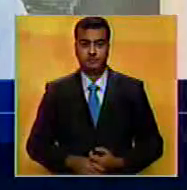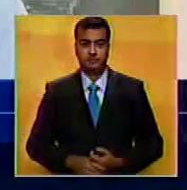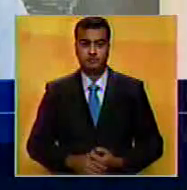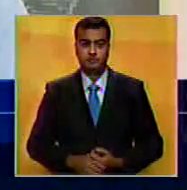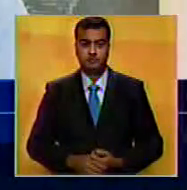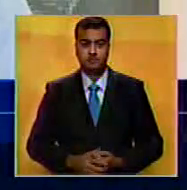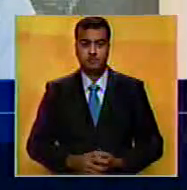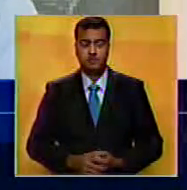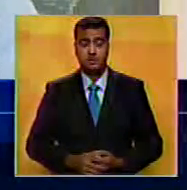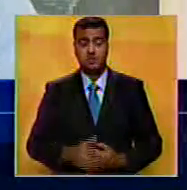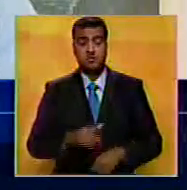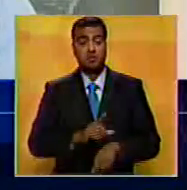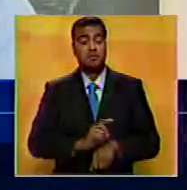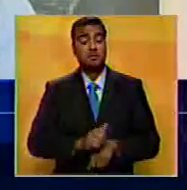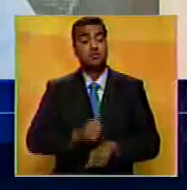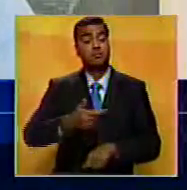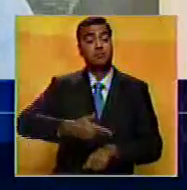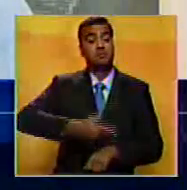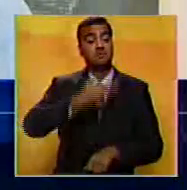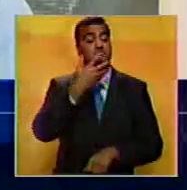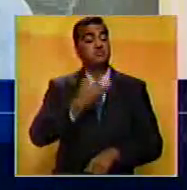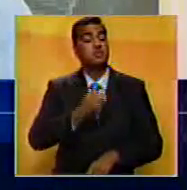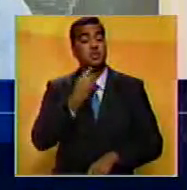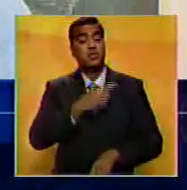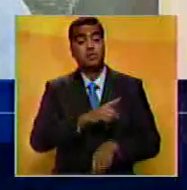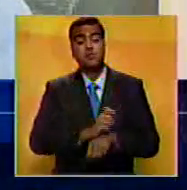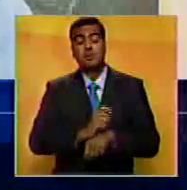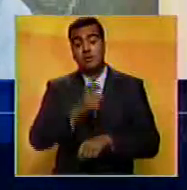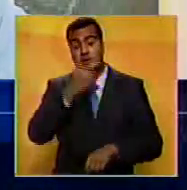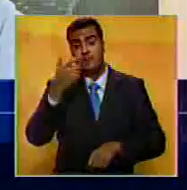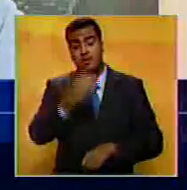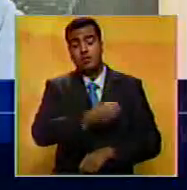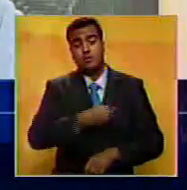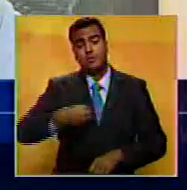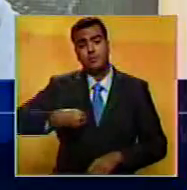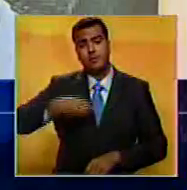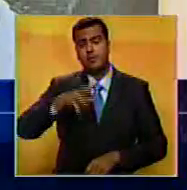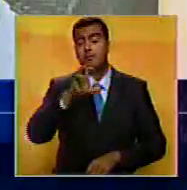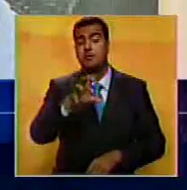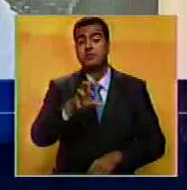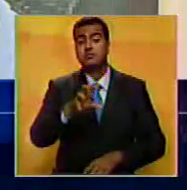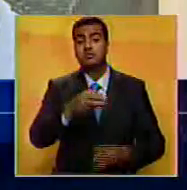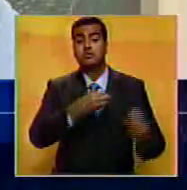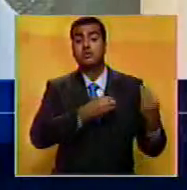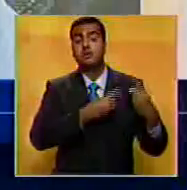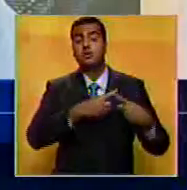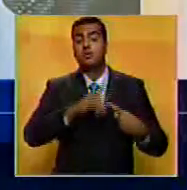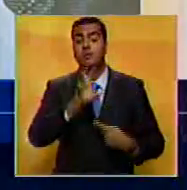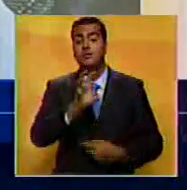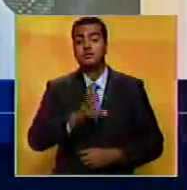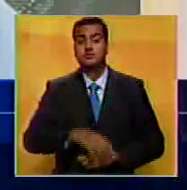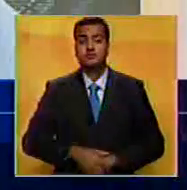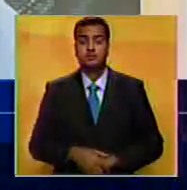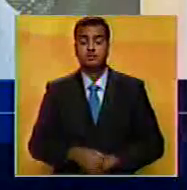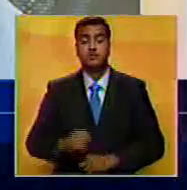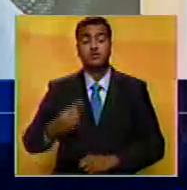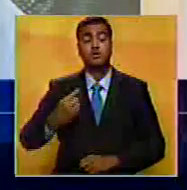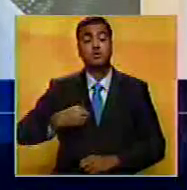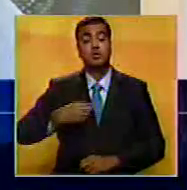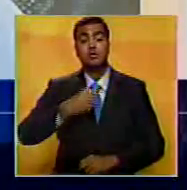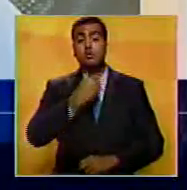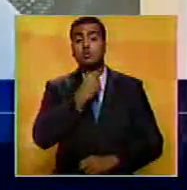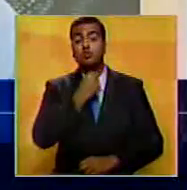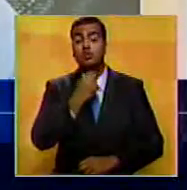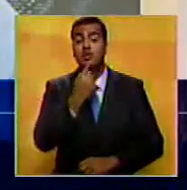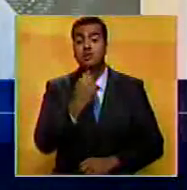Sería el momento más vergonzoso de la historia patria, el día que nuestro país lo gobierne desde el extranjero. Y tengo el orgullo de